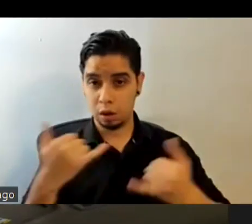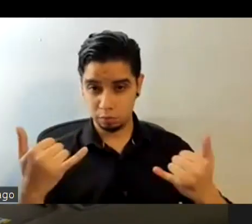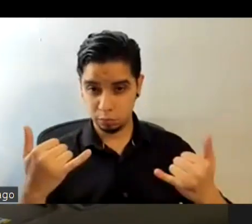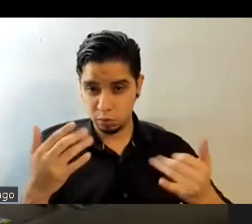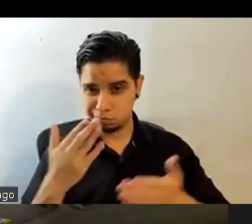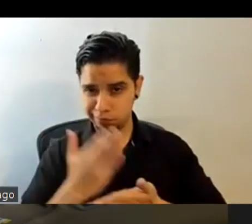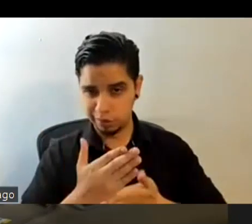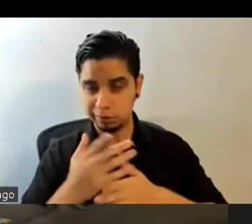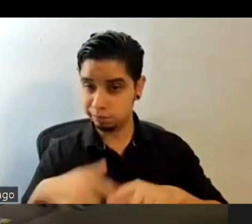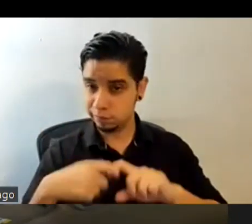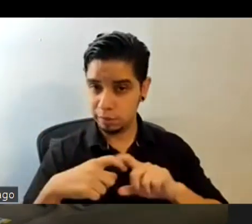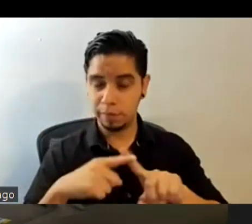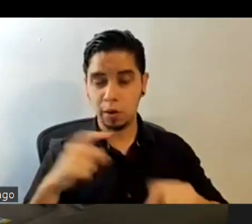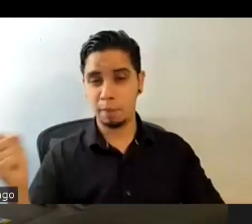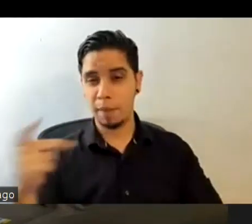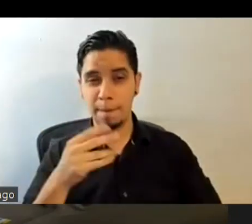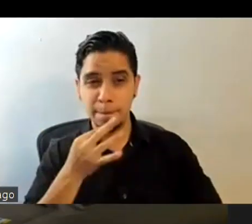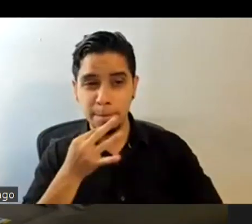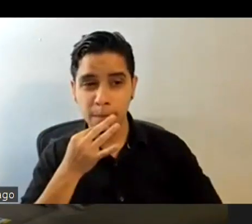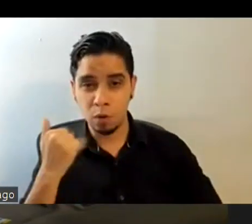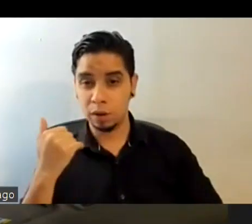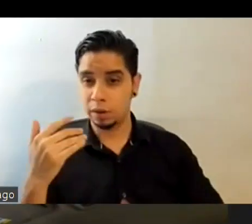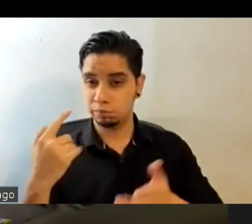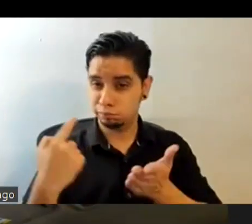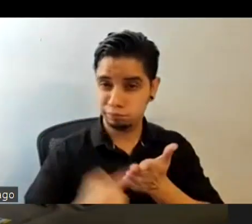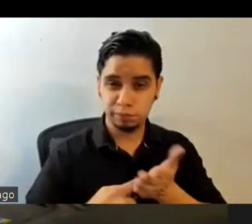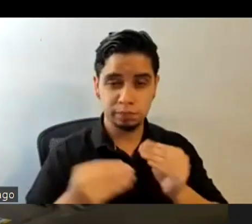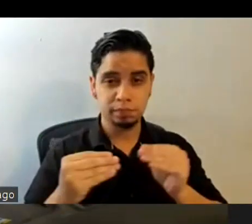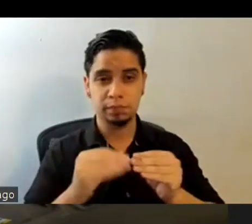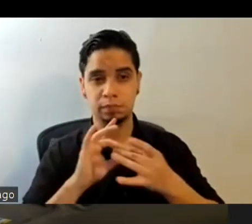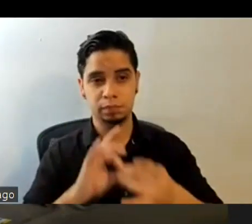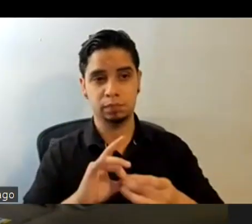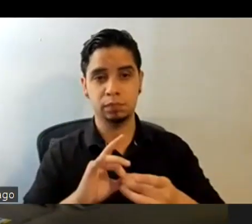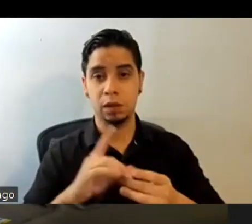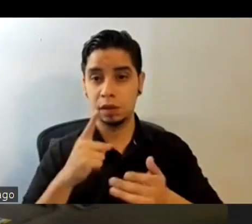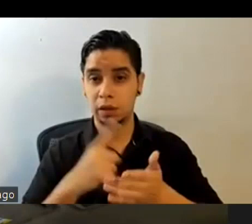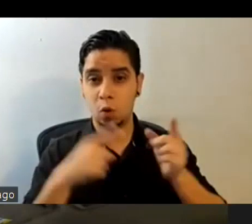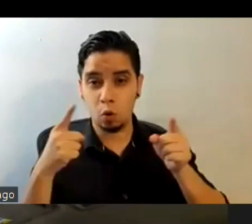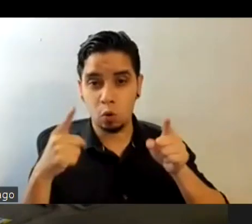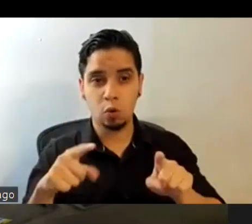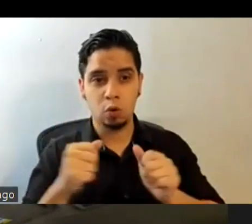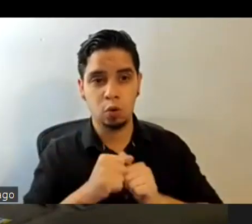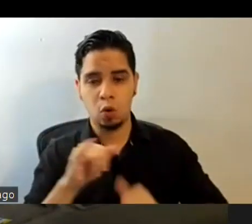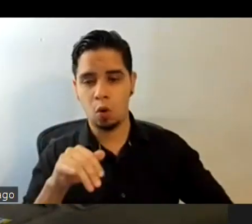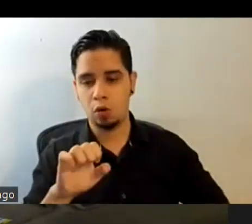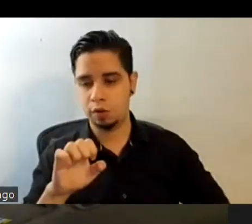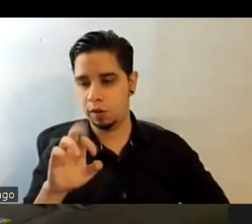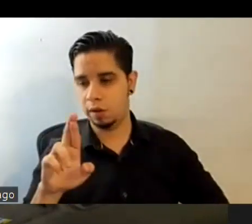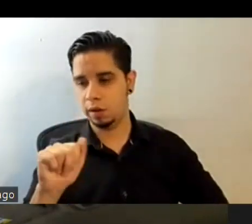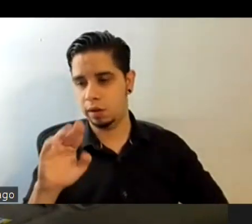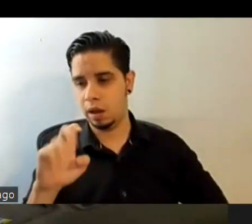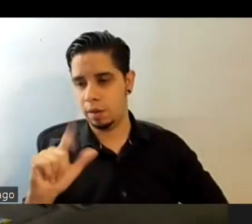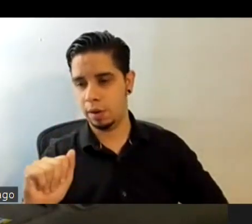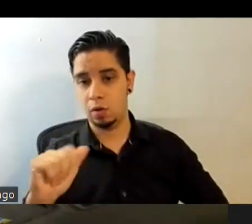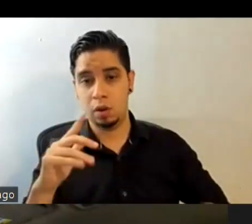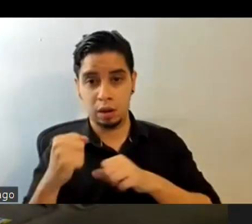segmento y venimos en el próximo porque hay que hablar. Y hay que hablar de qué pasó con José Ravelo en el